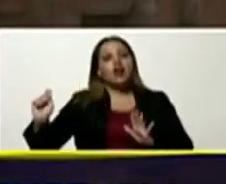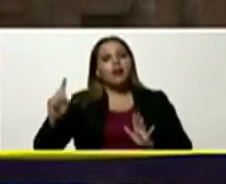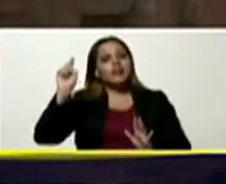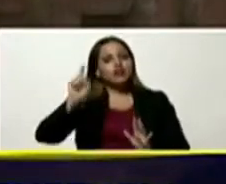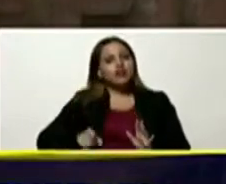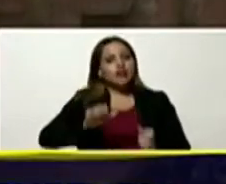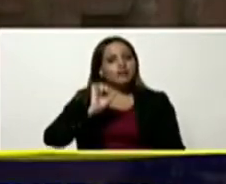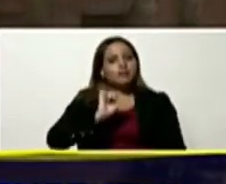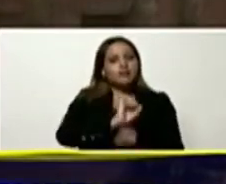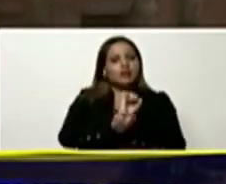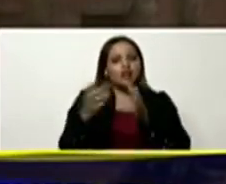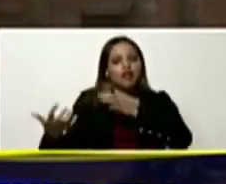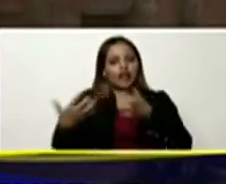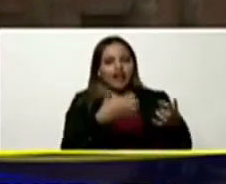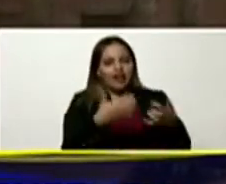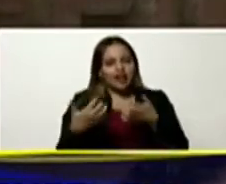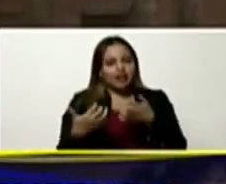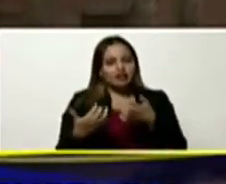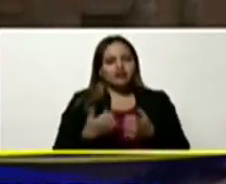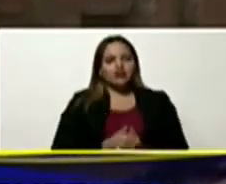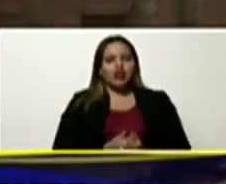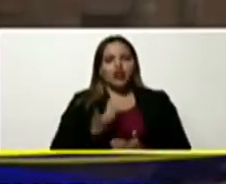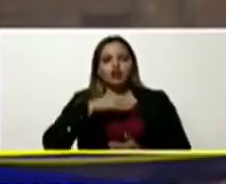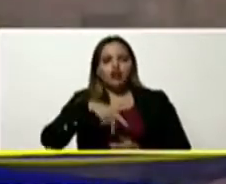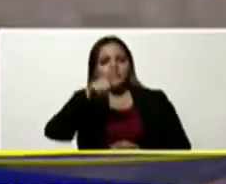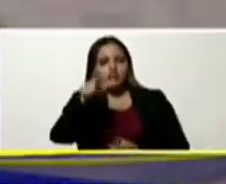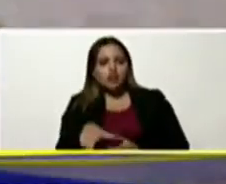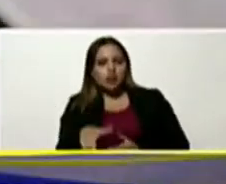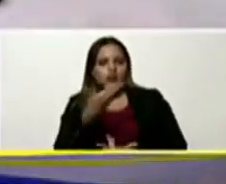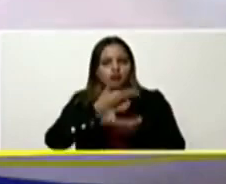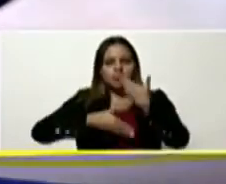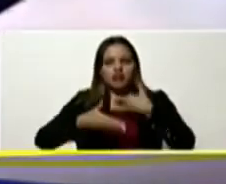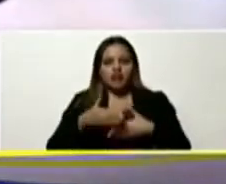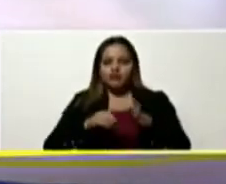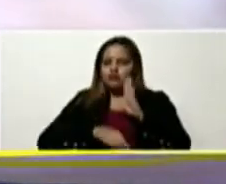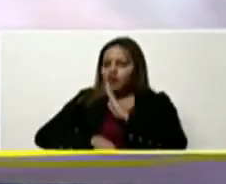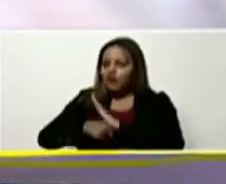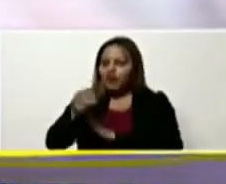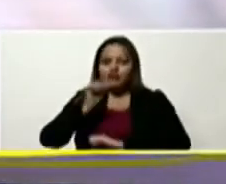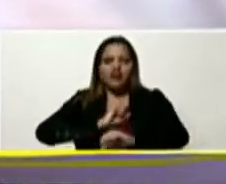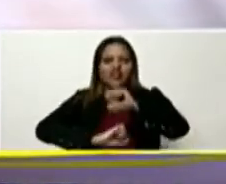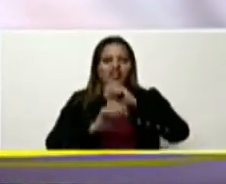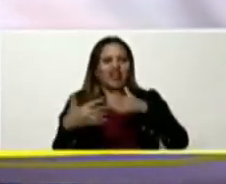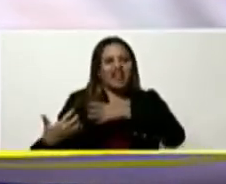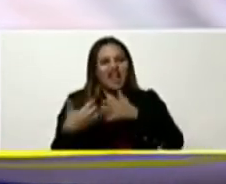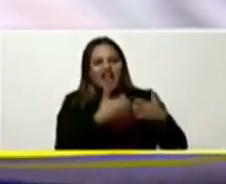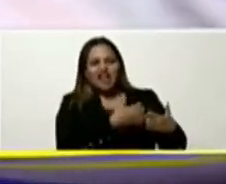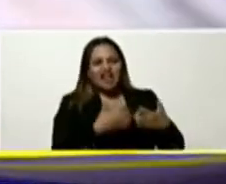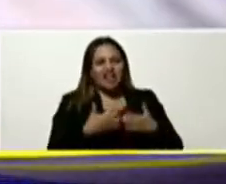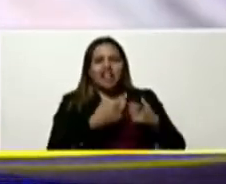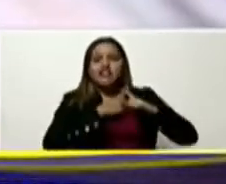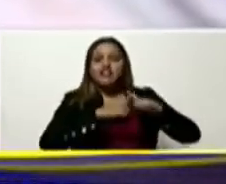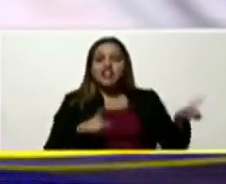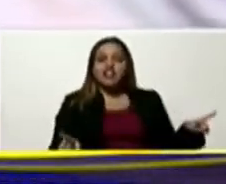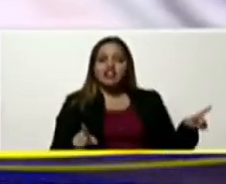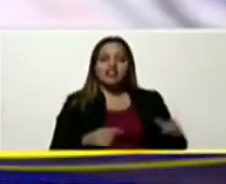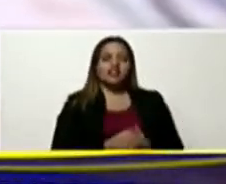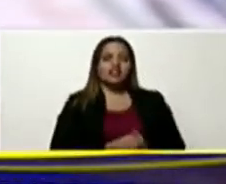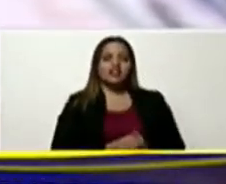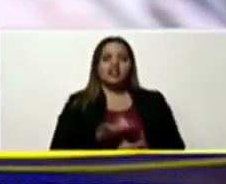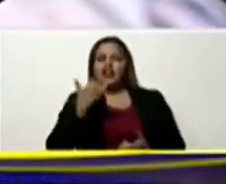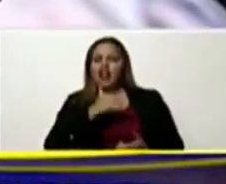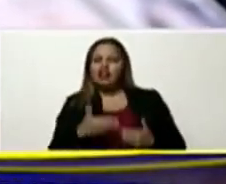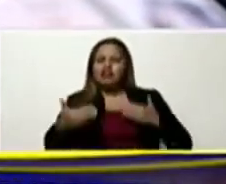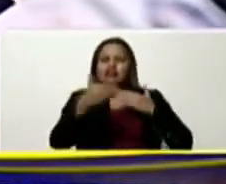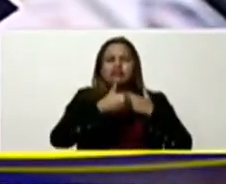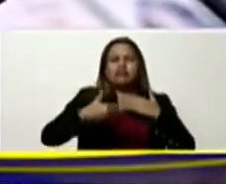prisionero de guerra. Nuestro diplomático salió para enfrentar una guerra no convencional a la que estaba siendo sometida